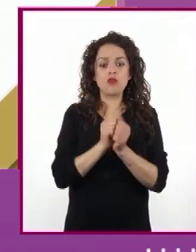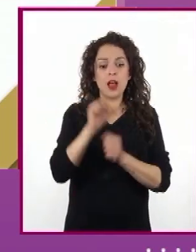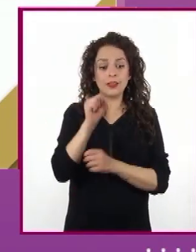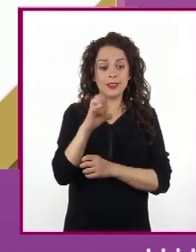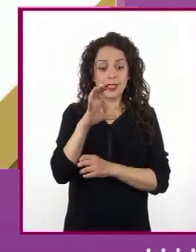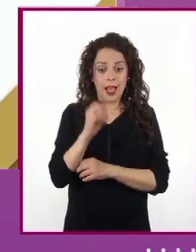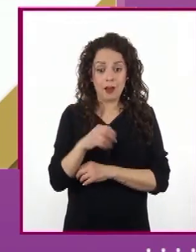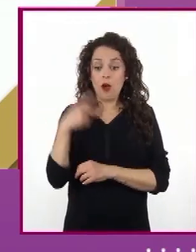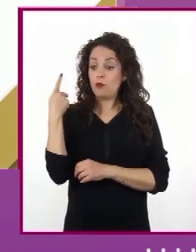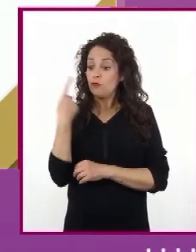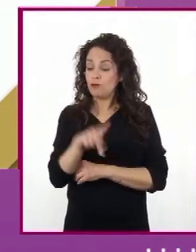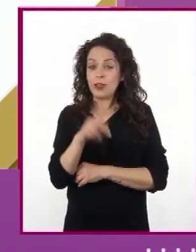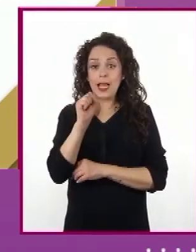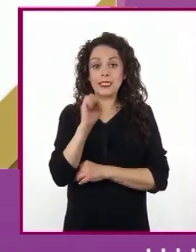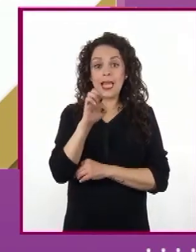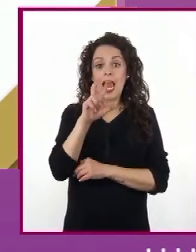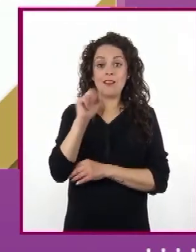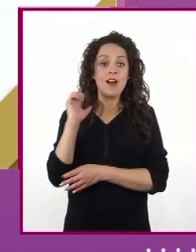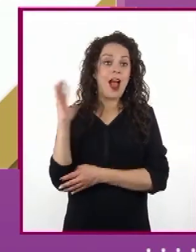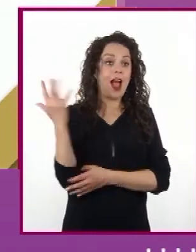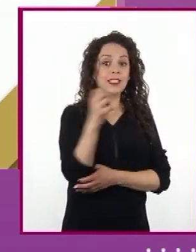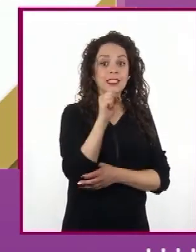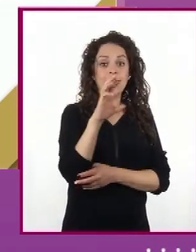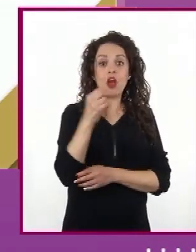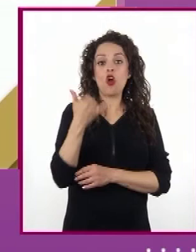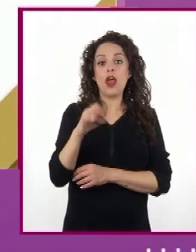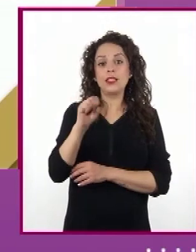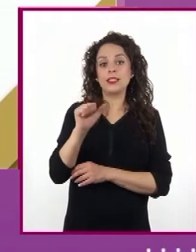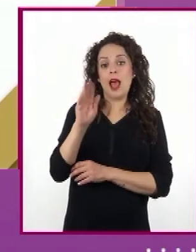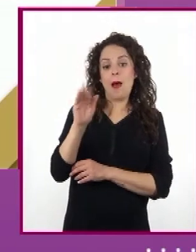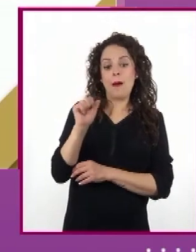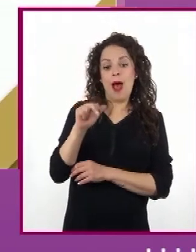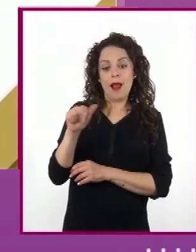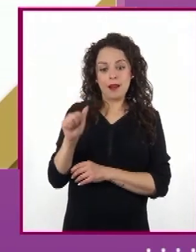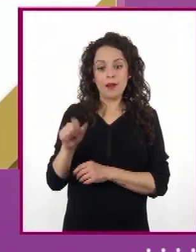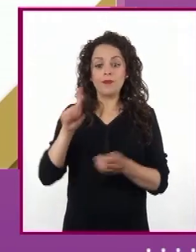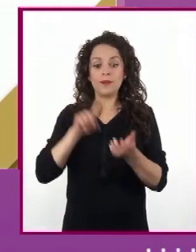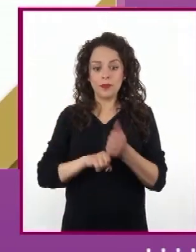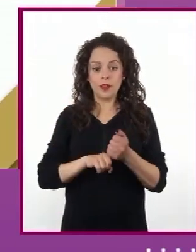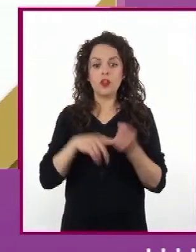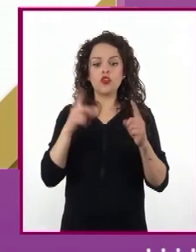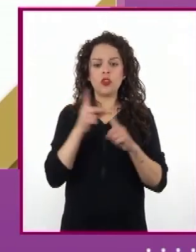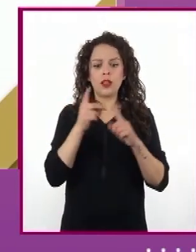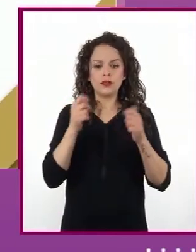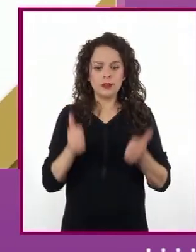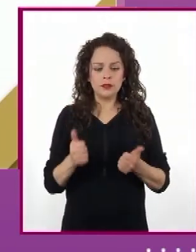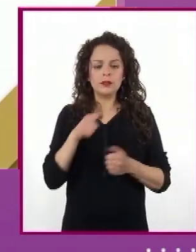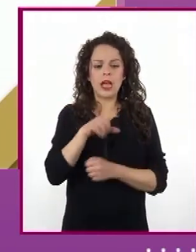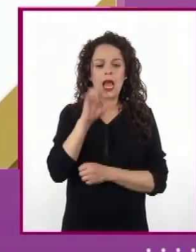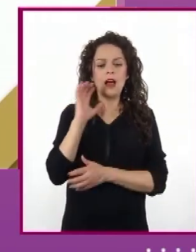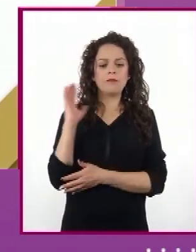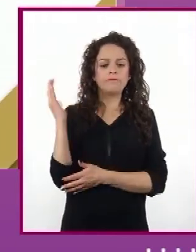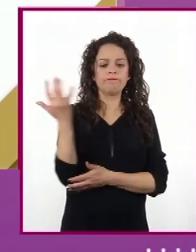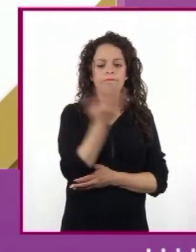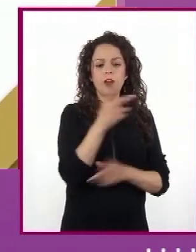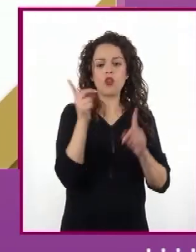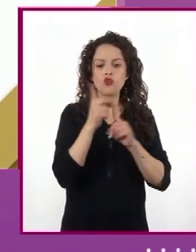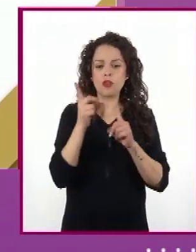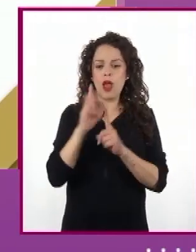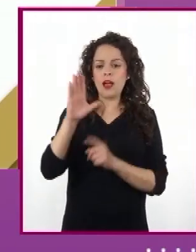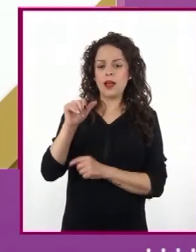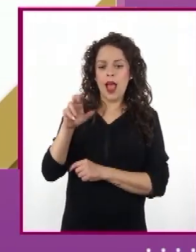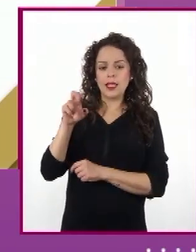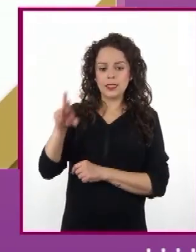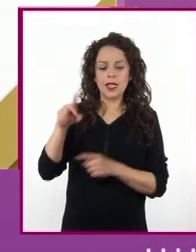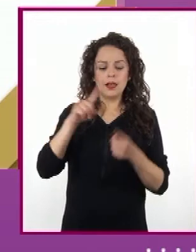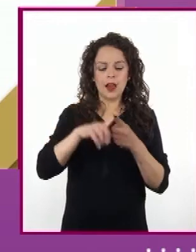de la selva seca y la sabana. Su localización rodea a la selva entre los trópicos de Cáncer y